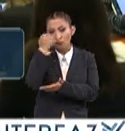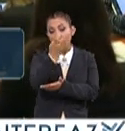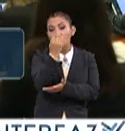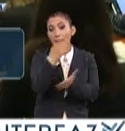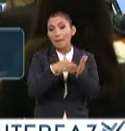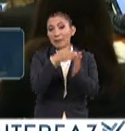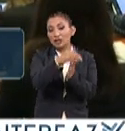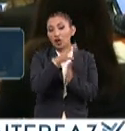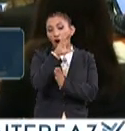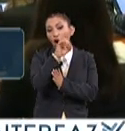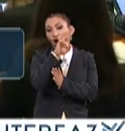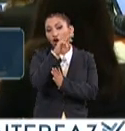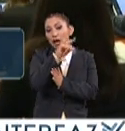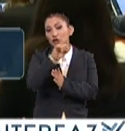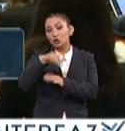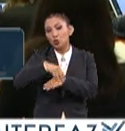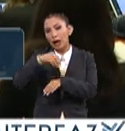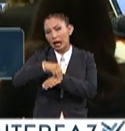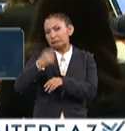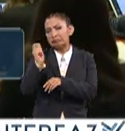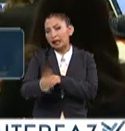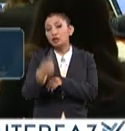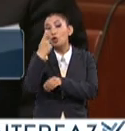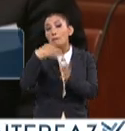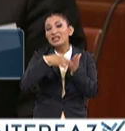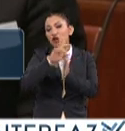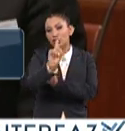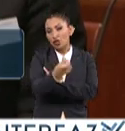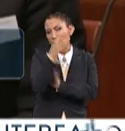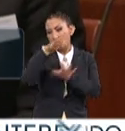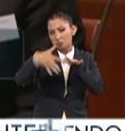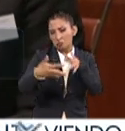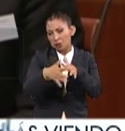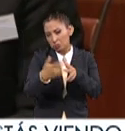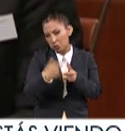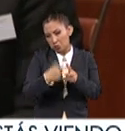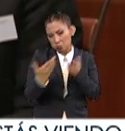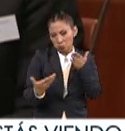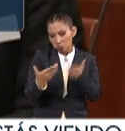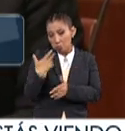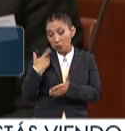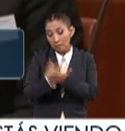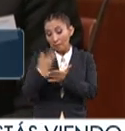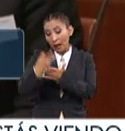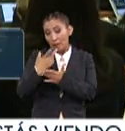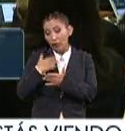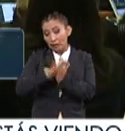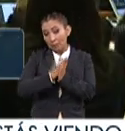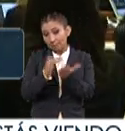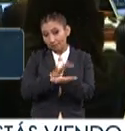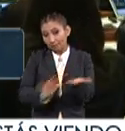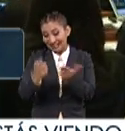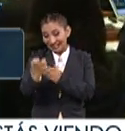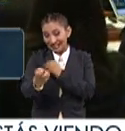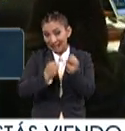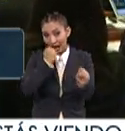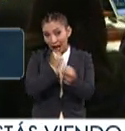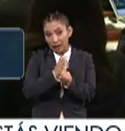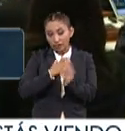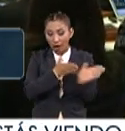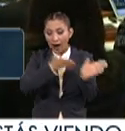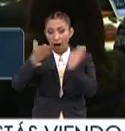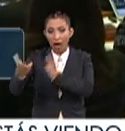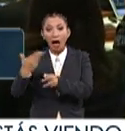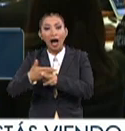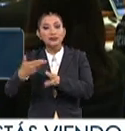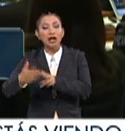9 millones de coronas suecas, es decir, $1 millón aproximadamente. El galardón de literatura de este año se